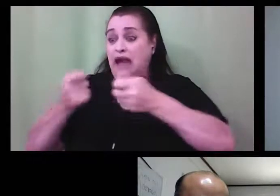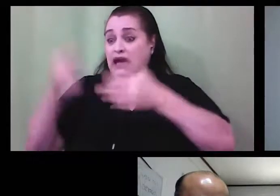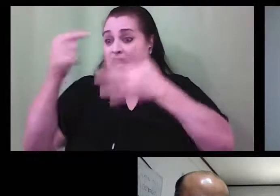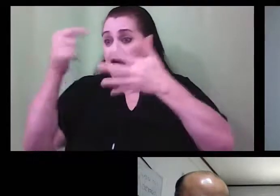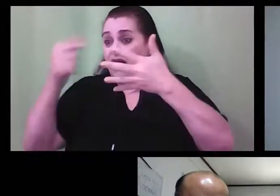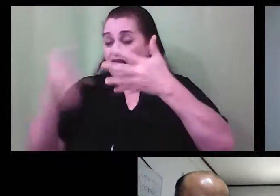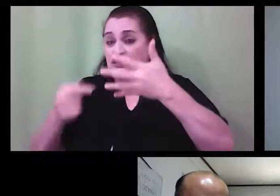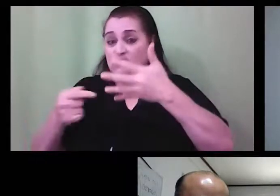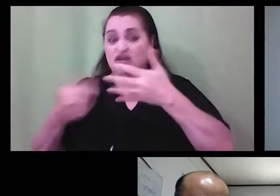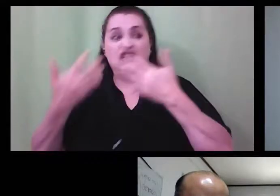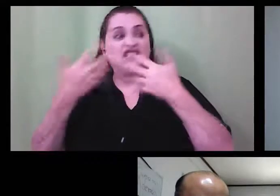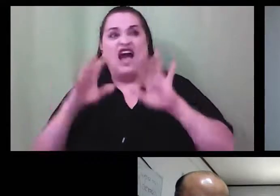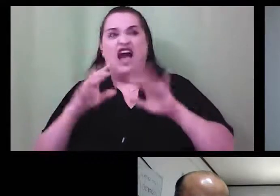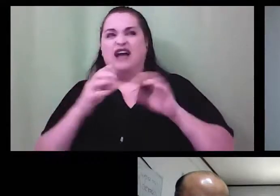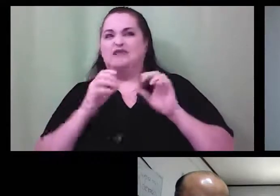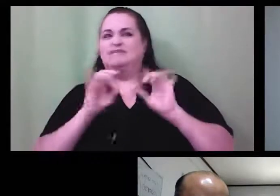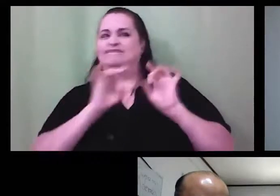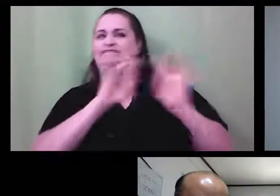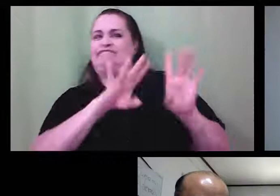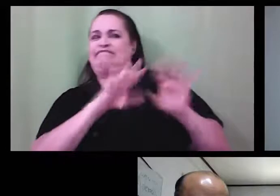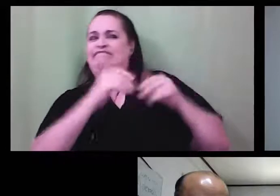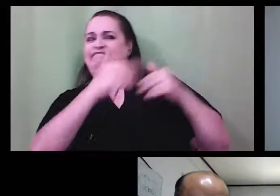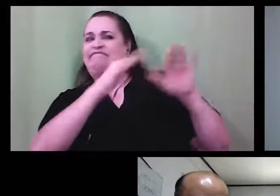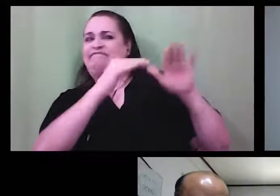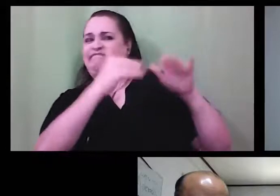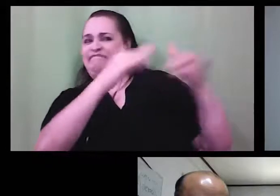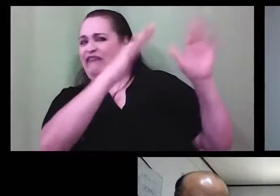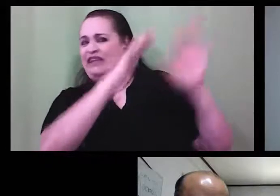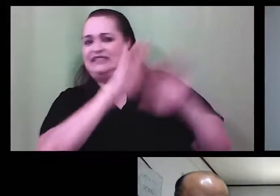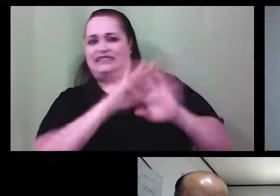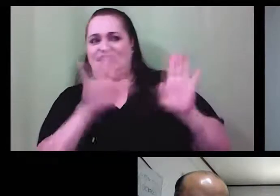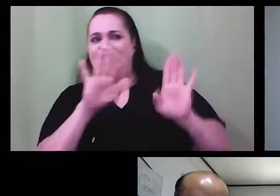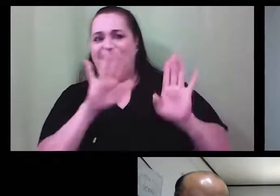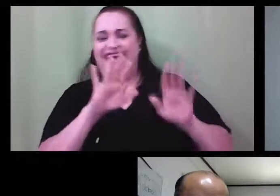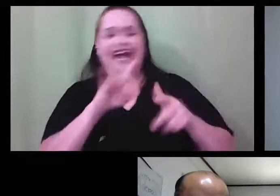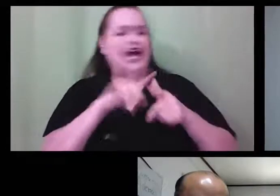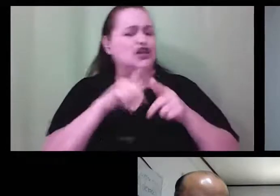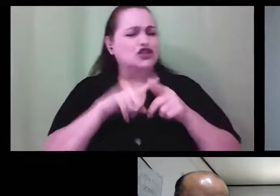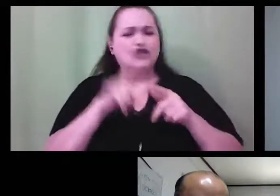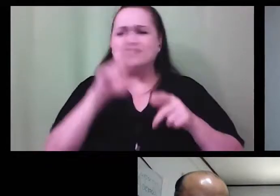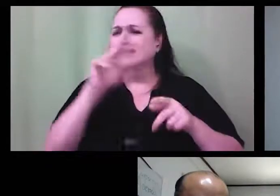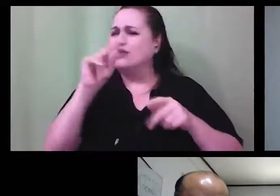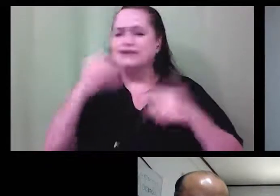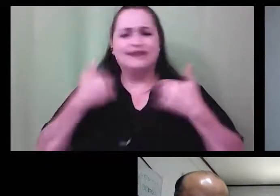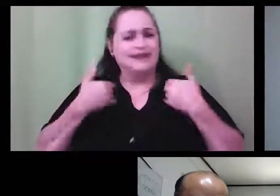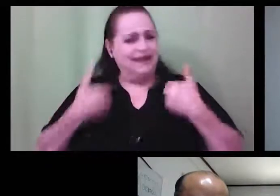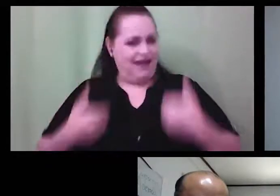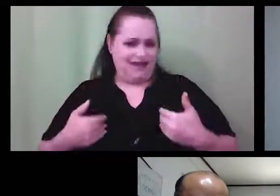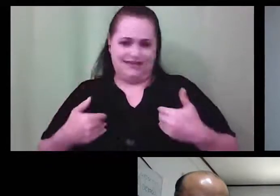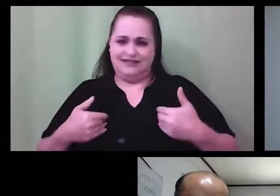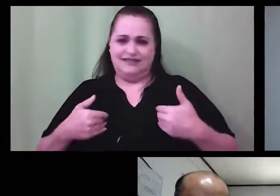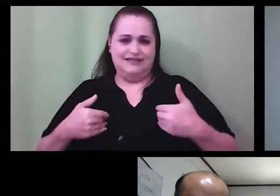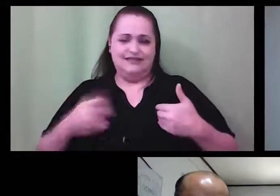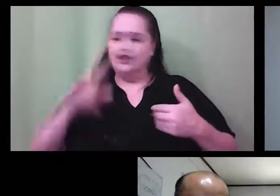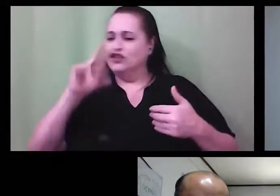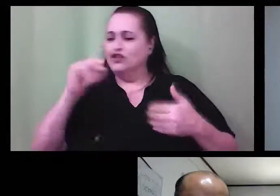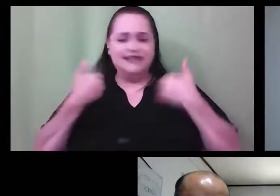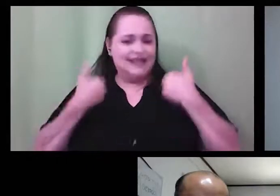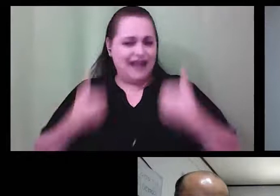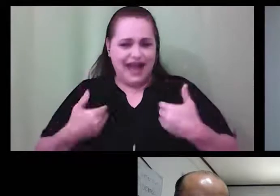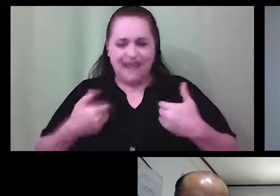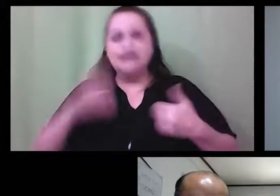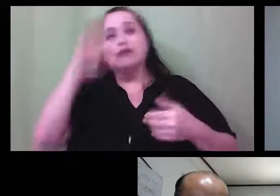aspectos, ya no nos quieren, ¿verdad? Ya mejor váyanse, ¿verdad? Entonces, que no se cansen, no se cansen,